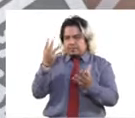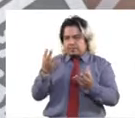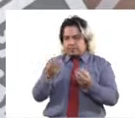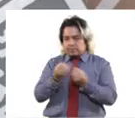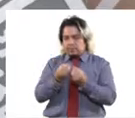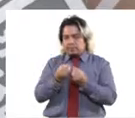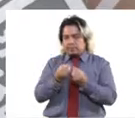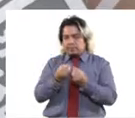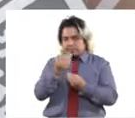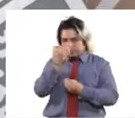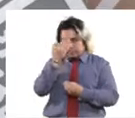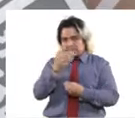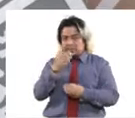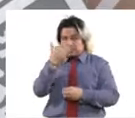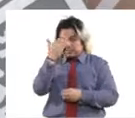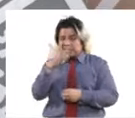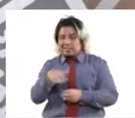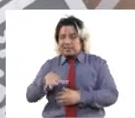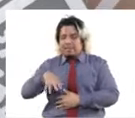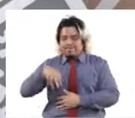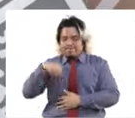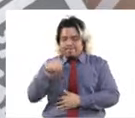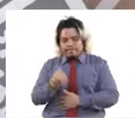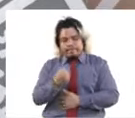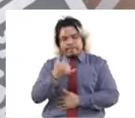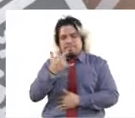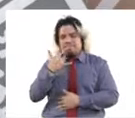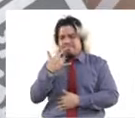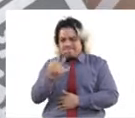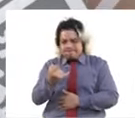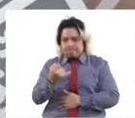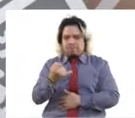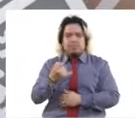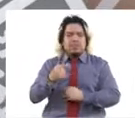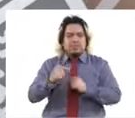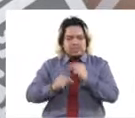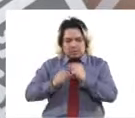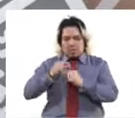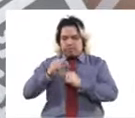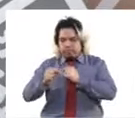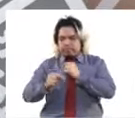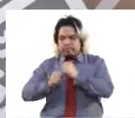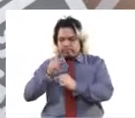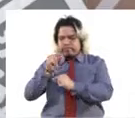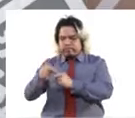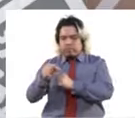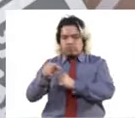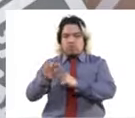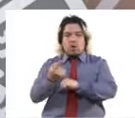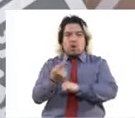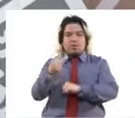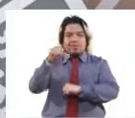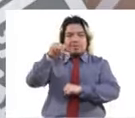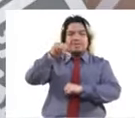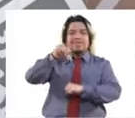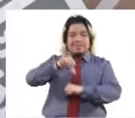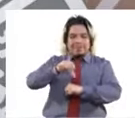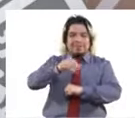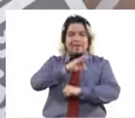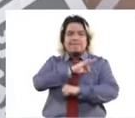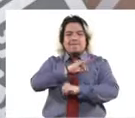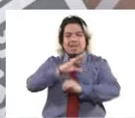con grandes sacrificios, con un enorme esfuerzo para llegar el día de hoy a